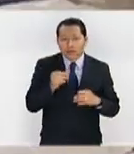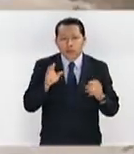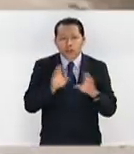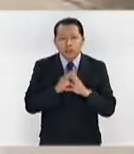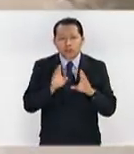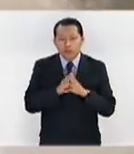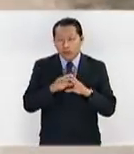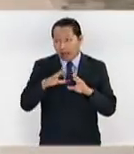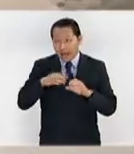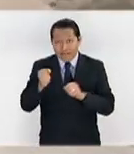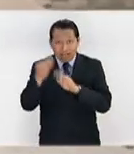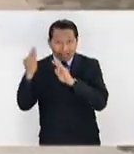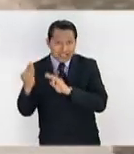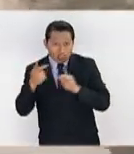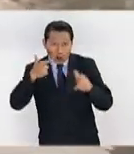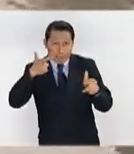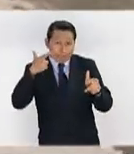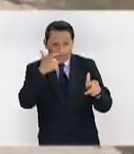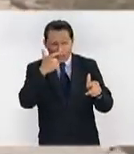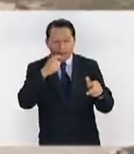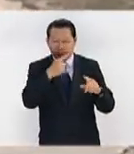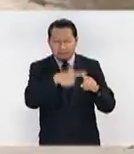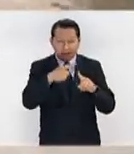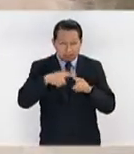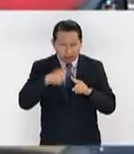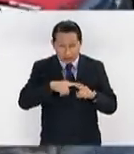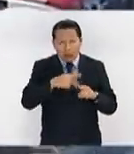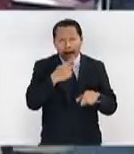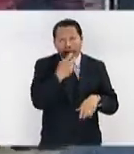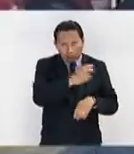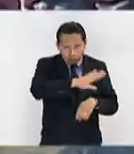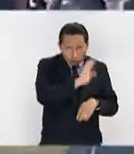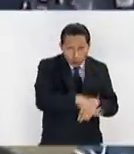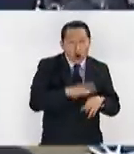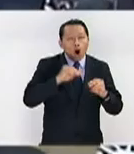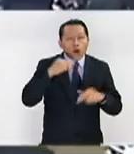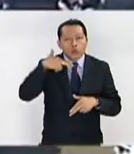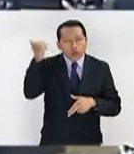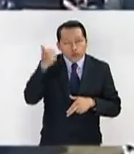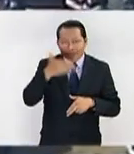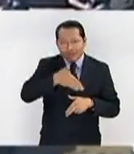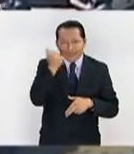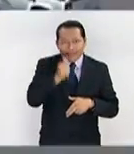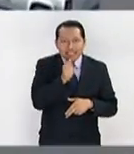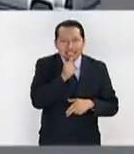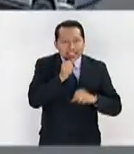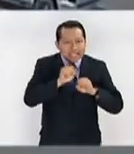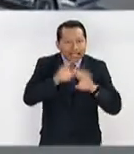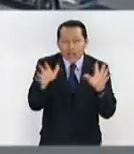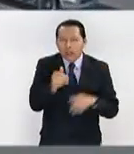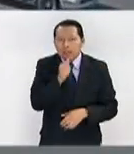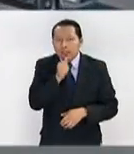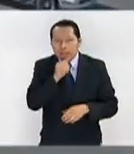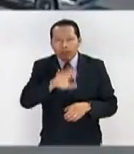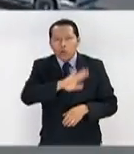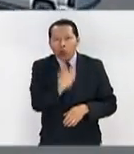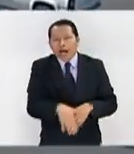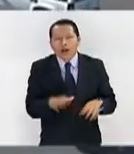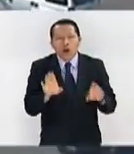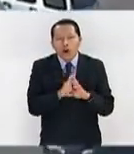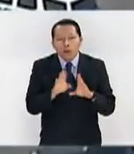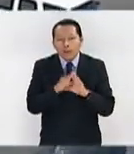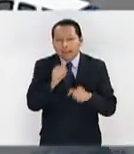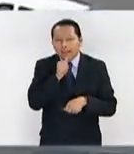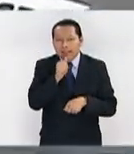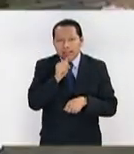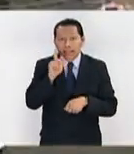lo confrontó o se suicidó. Los funcionarios dijeron que no estaba claro todavía cómo había muerto y hasta